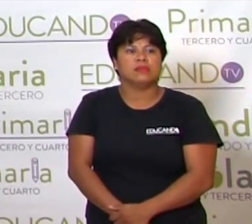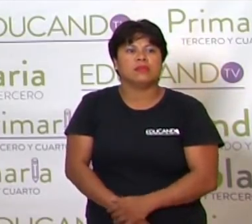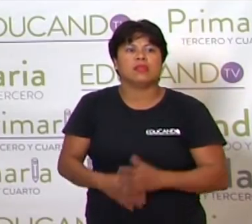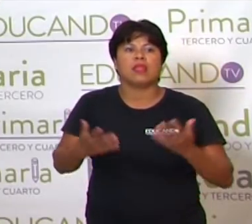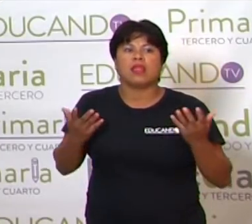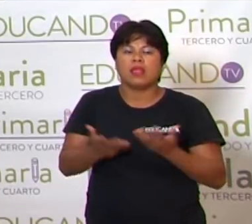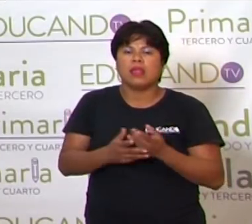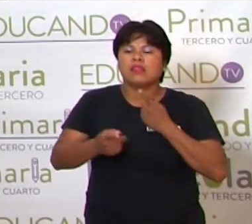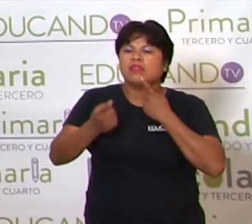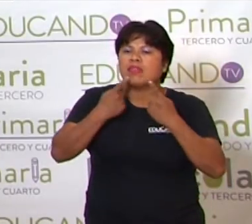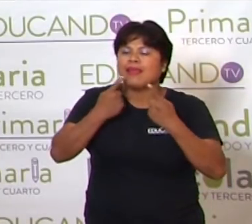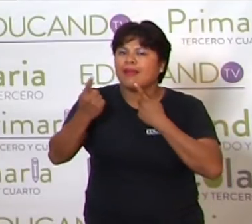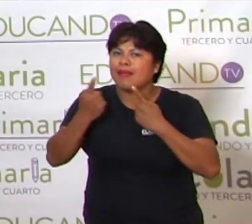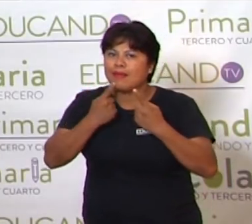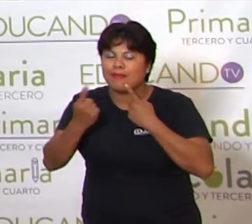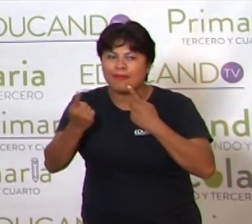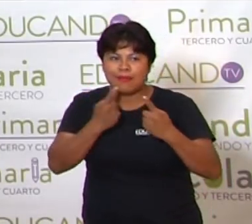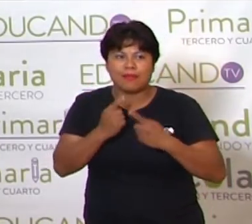hacer los diálogos,